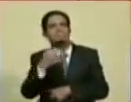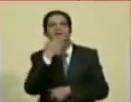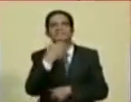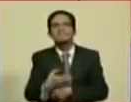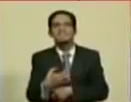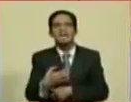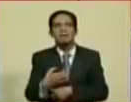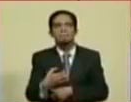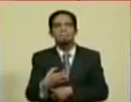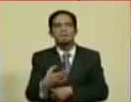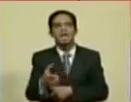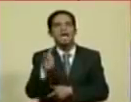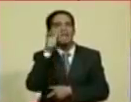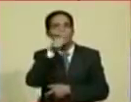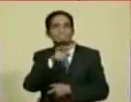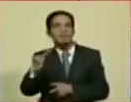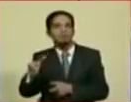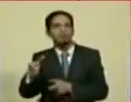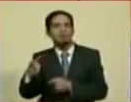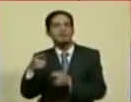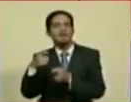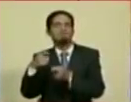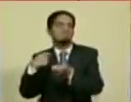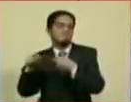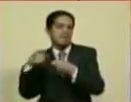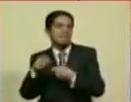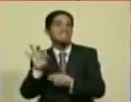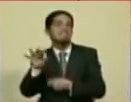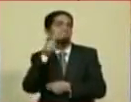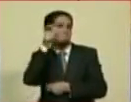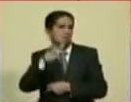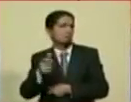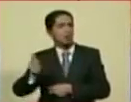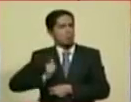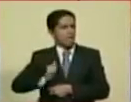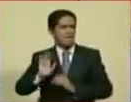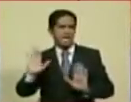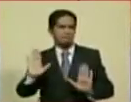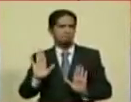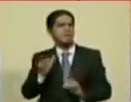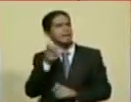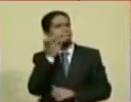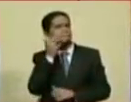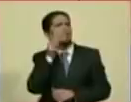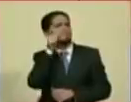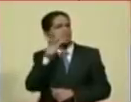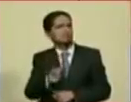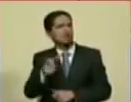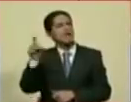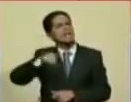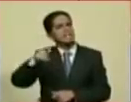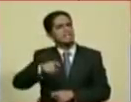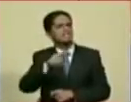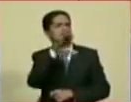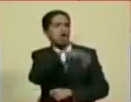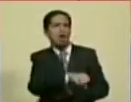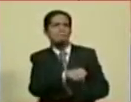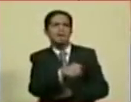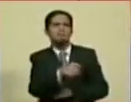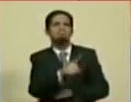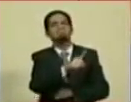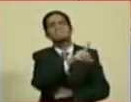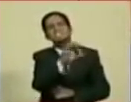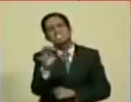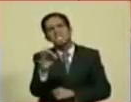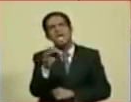para los sectores productivos y para las personas naturales. Cualquier persona que necesite un euro, 100 euros, 1000